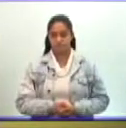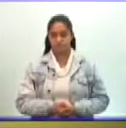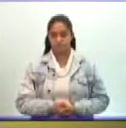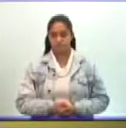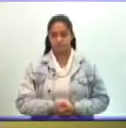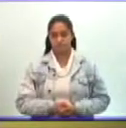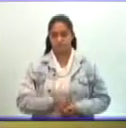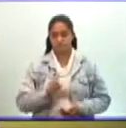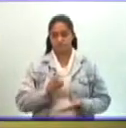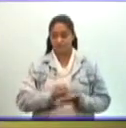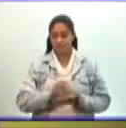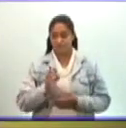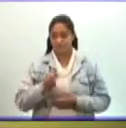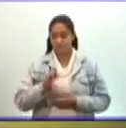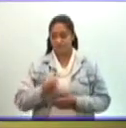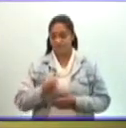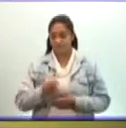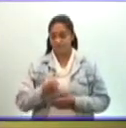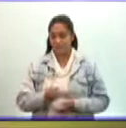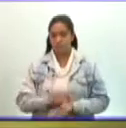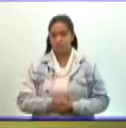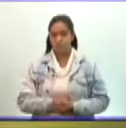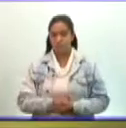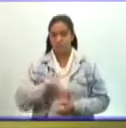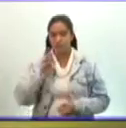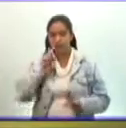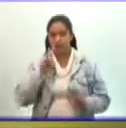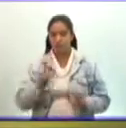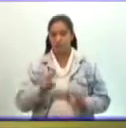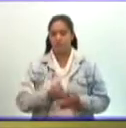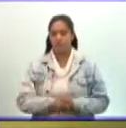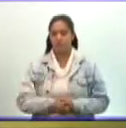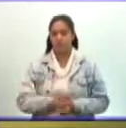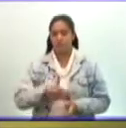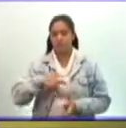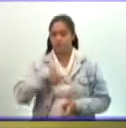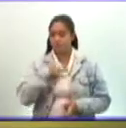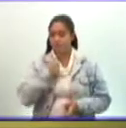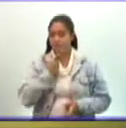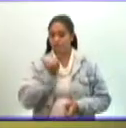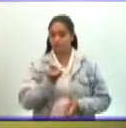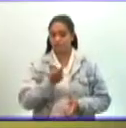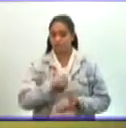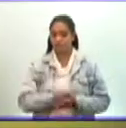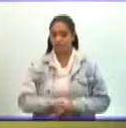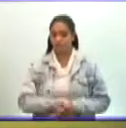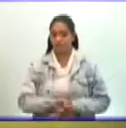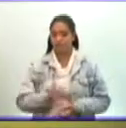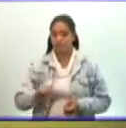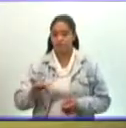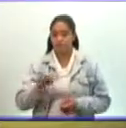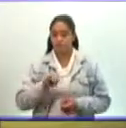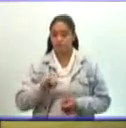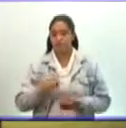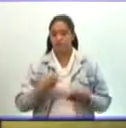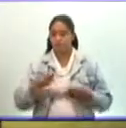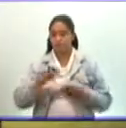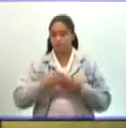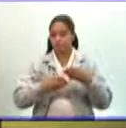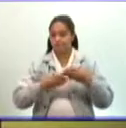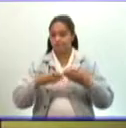es muy aplicado en la vida, sobre todo en el arte. También se utiliza en